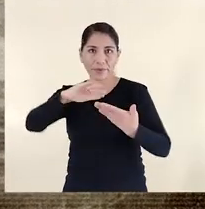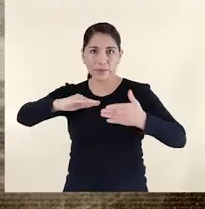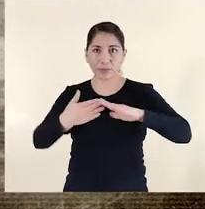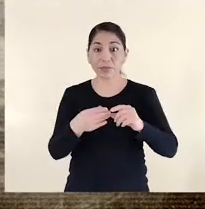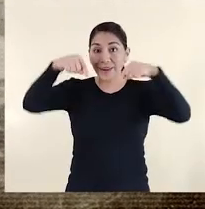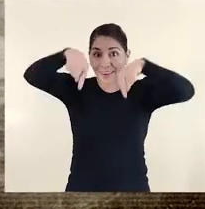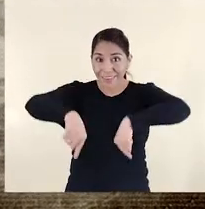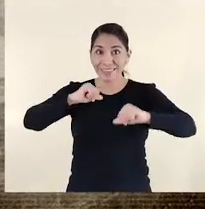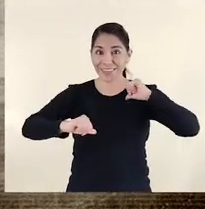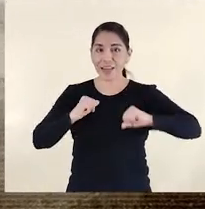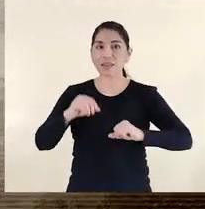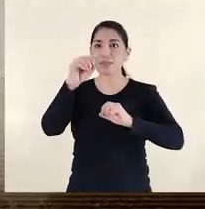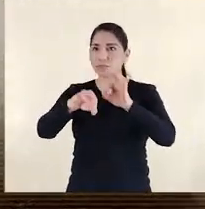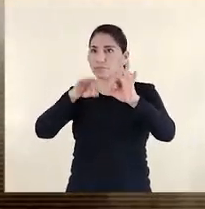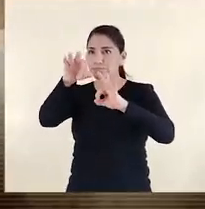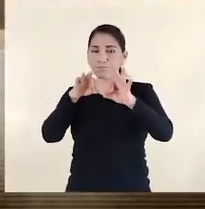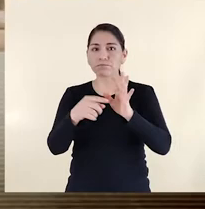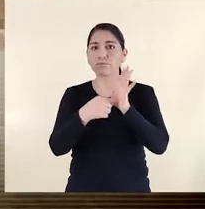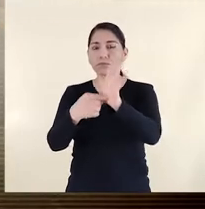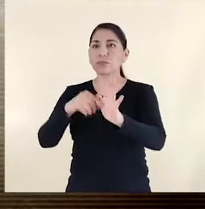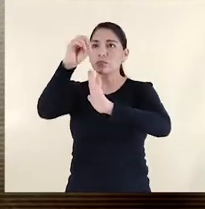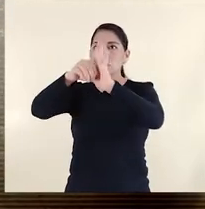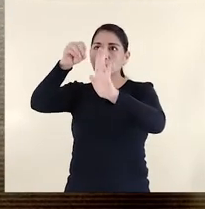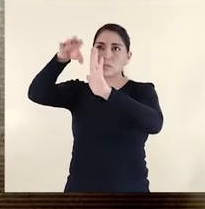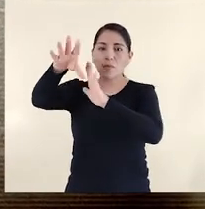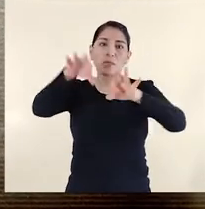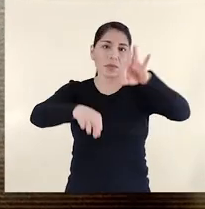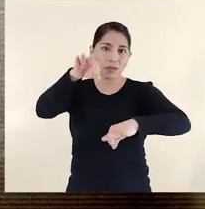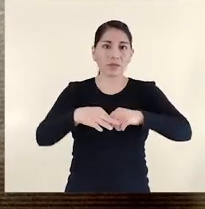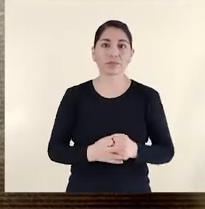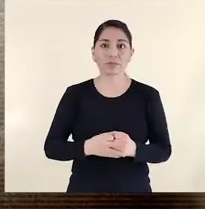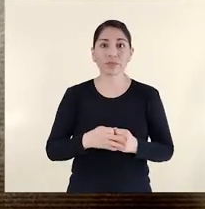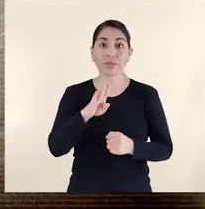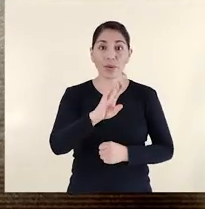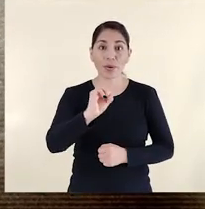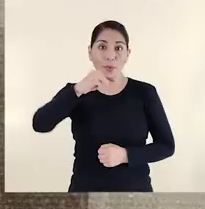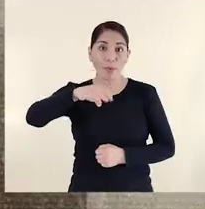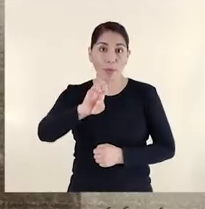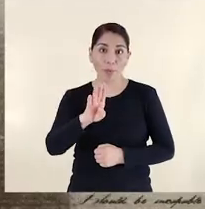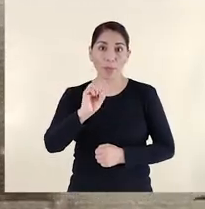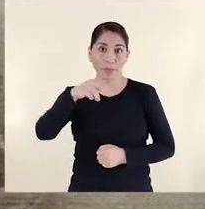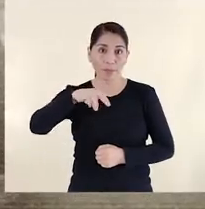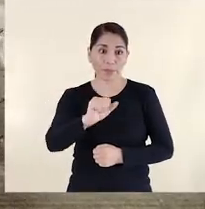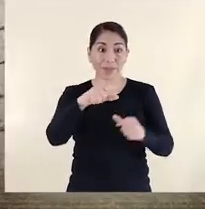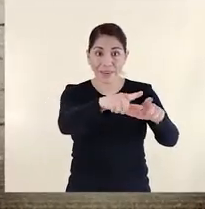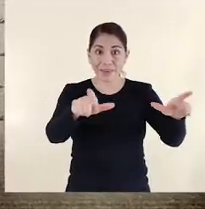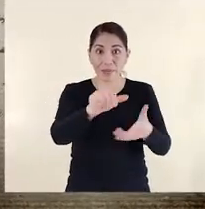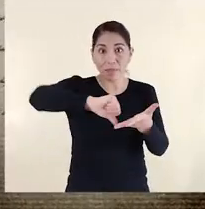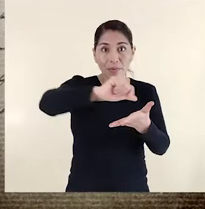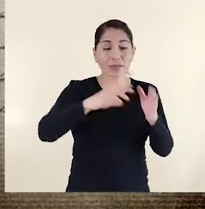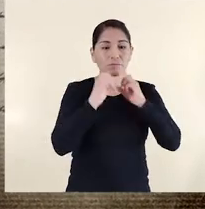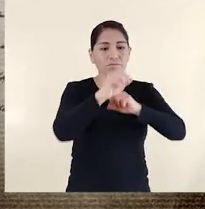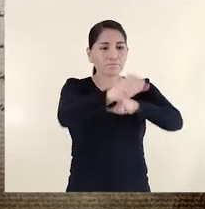en la ciudad, y que aquí alternaban funciones de teatro y proyecciones cinematográficas. La Bombonera de la Plaza San Martín, como